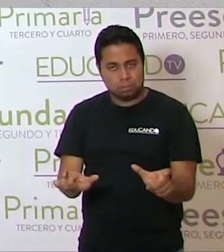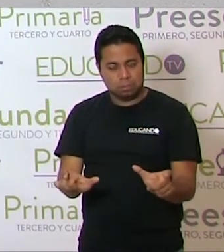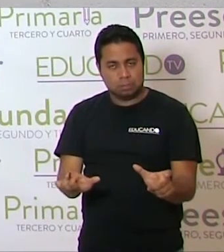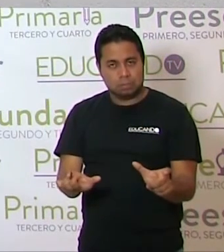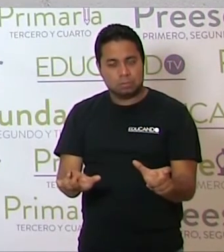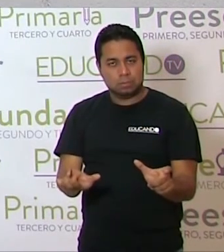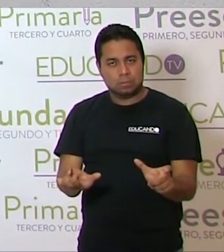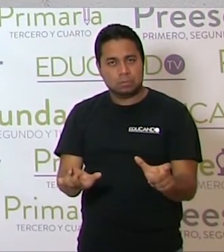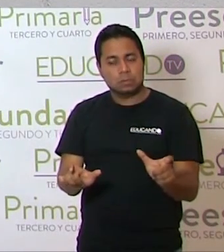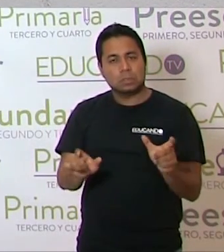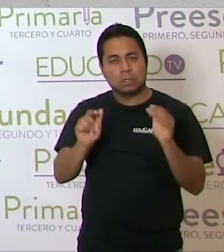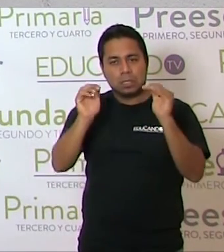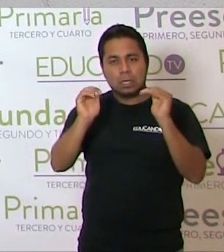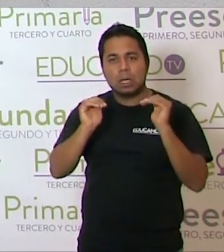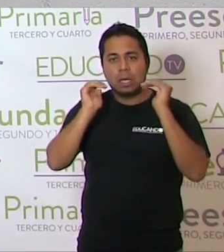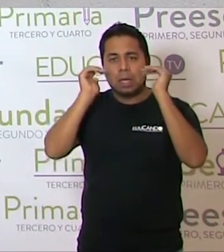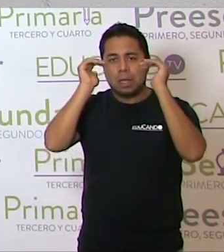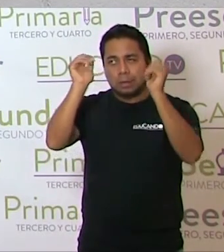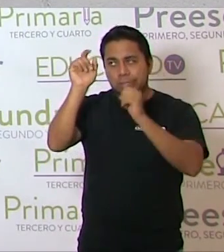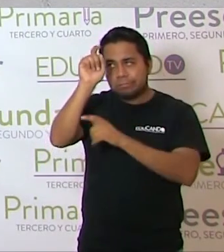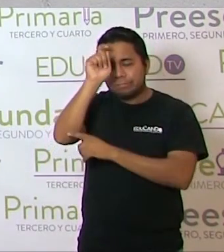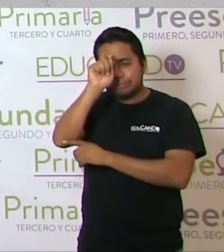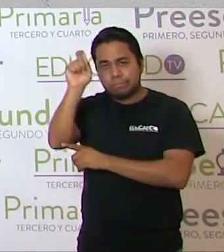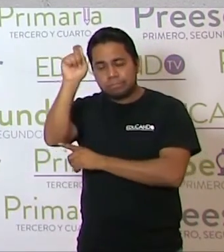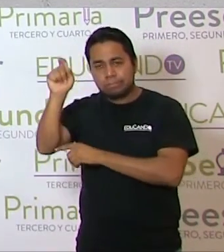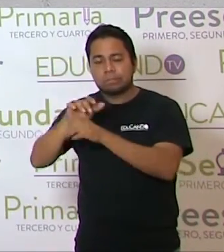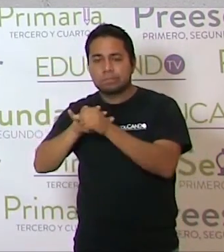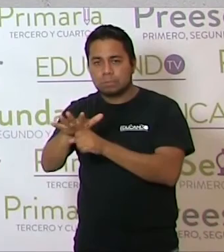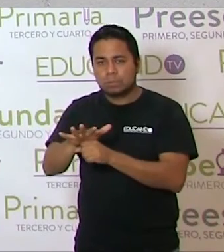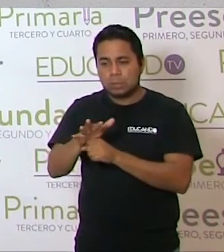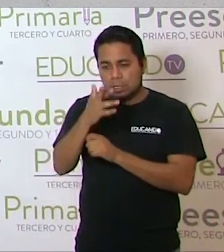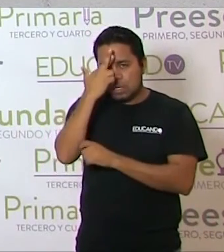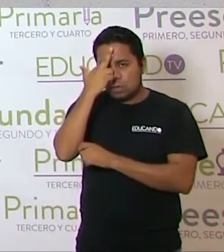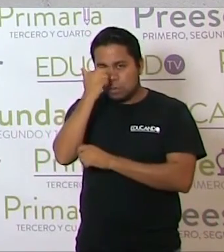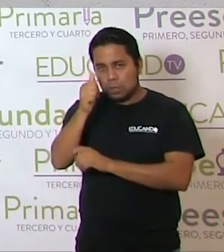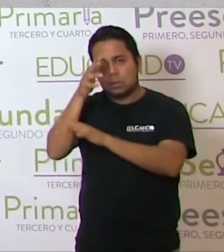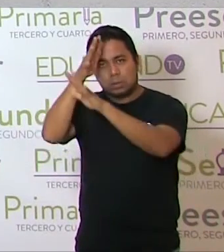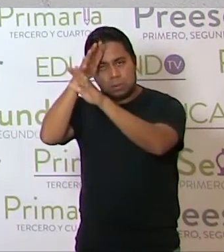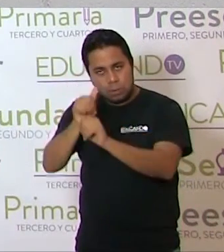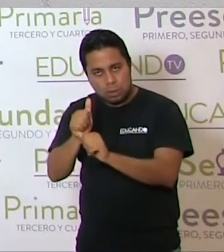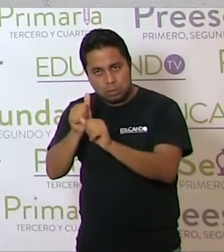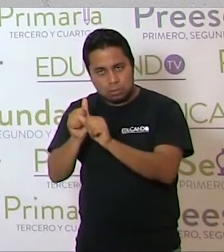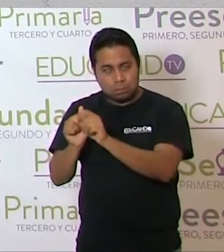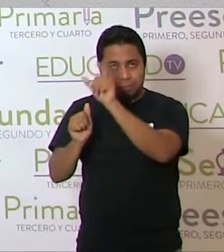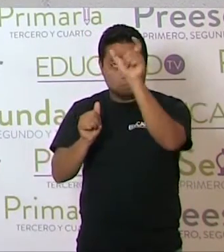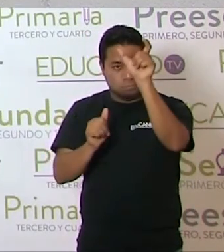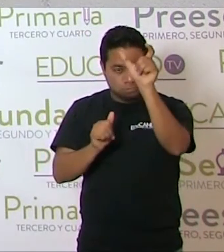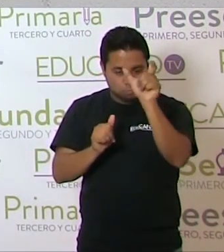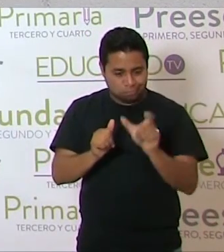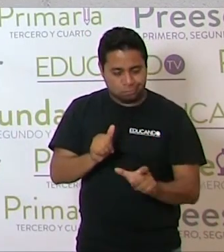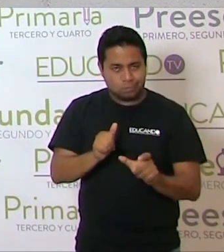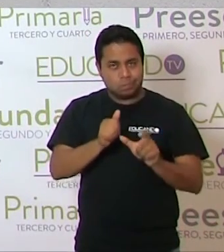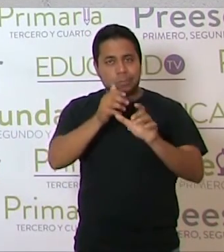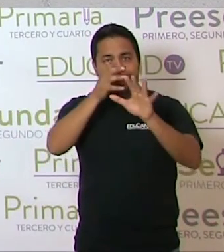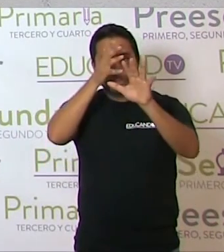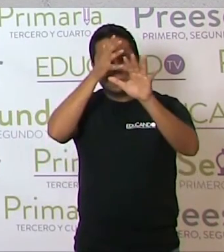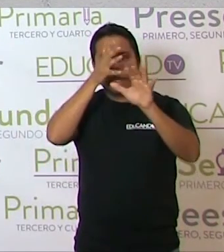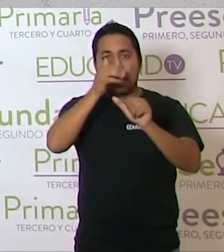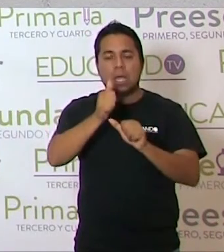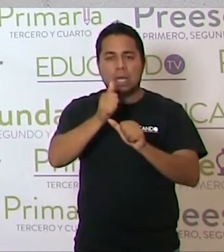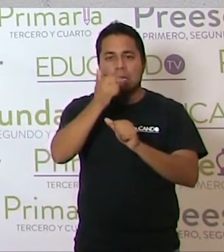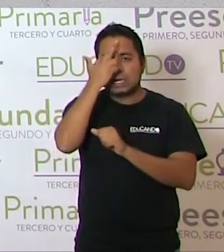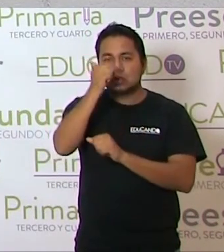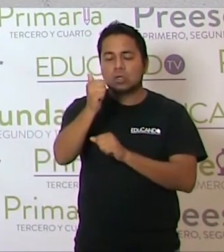y la columna derecha va a decir argumentos a favor y la columna izquierda argumentos en contra